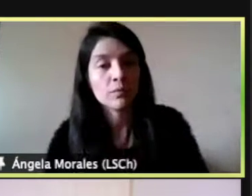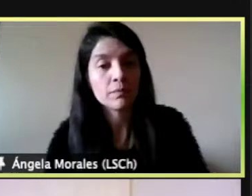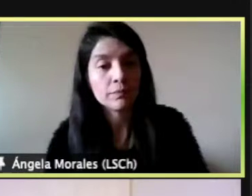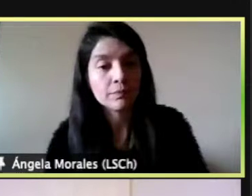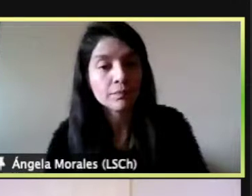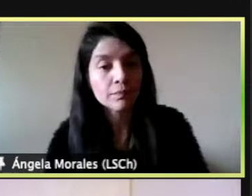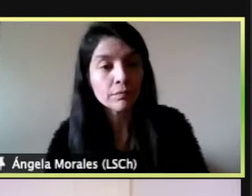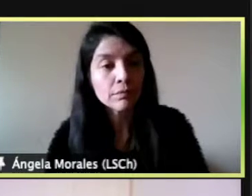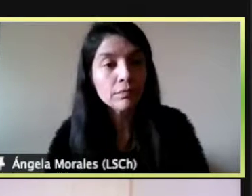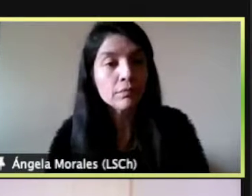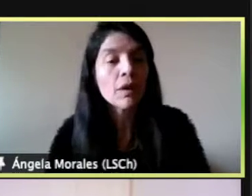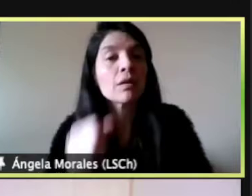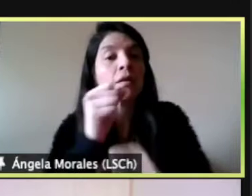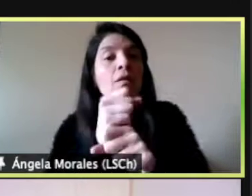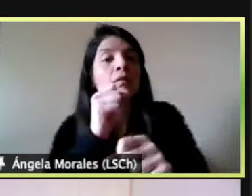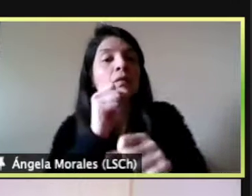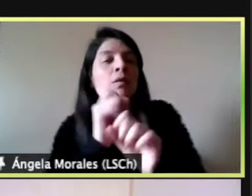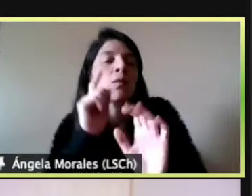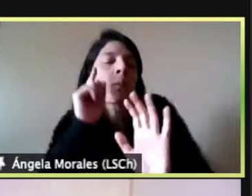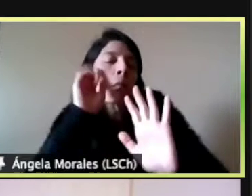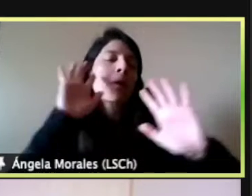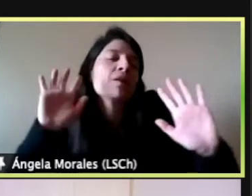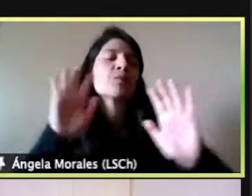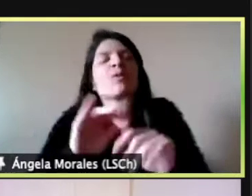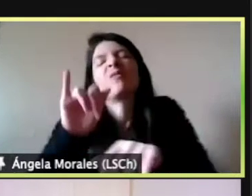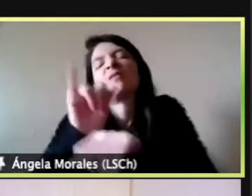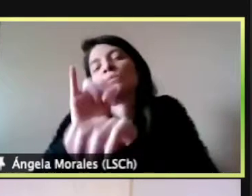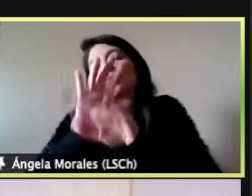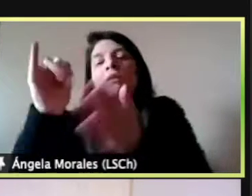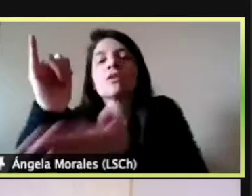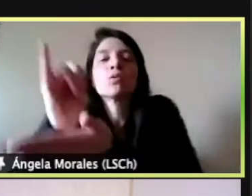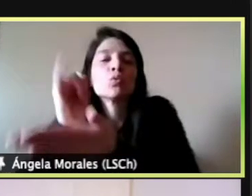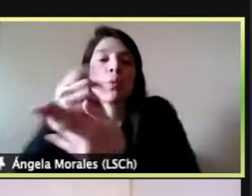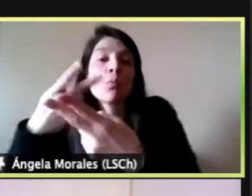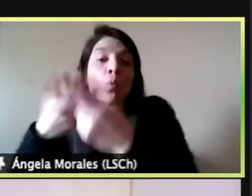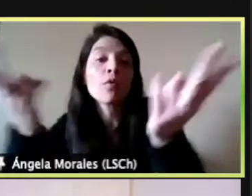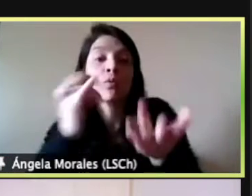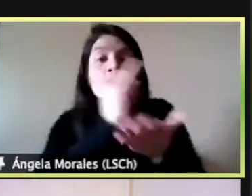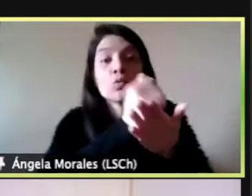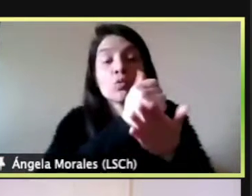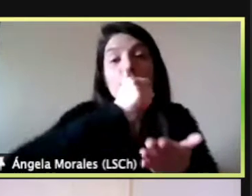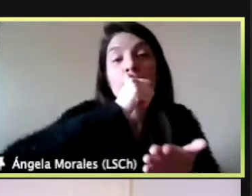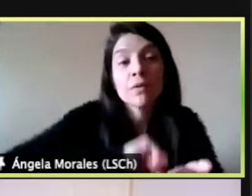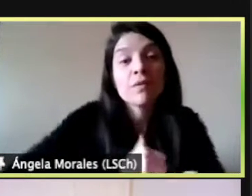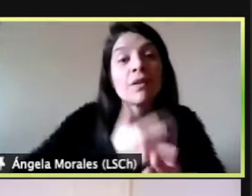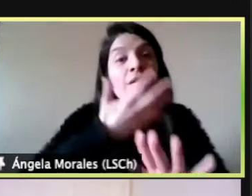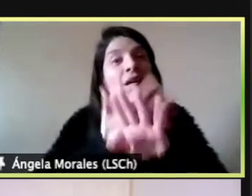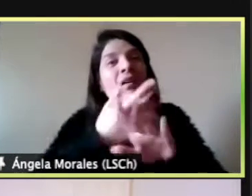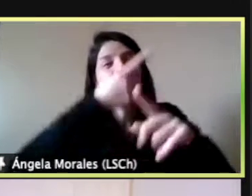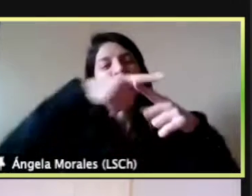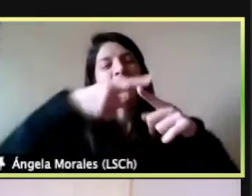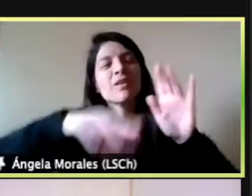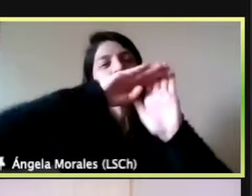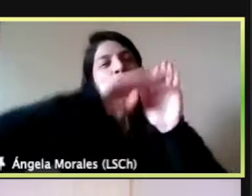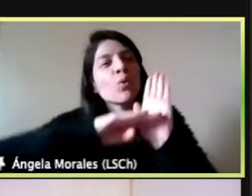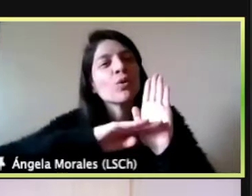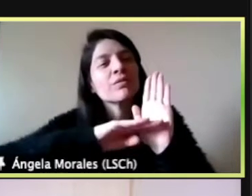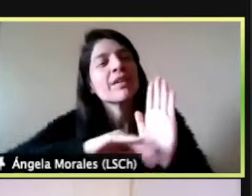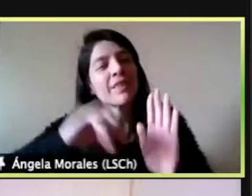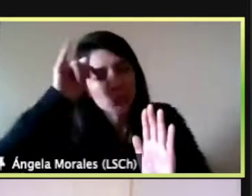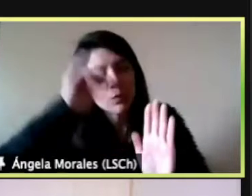hipotéticamente en una institución que podía ser pública o privada, en donde teníamos distintos proyectos y en cada uno de estos proyectos estaban